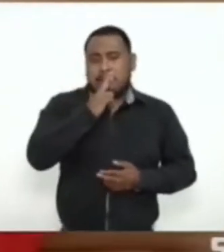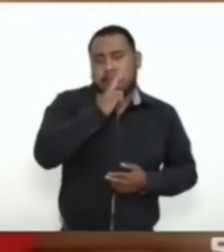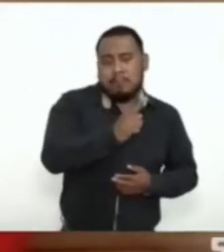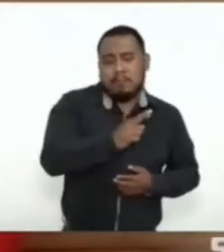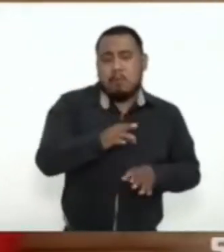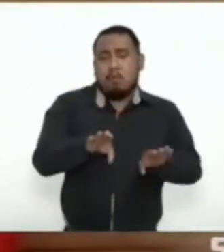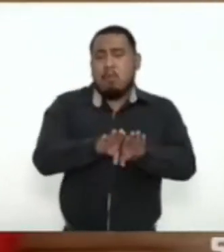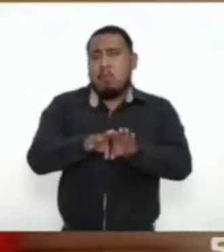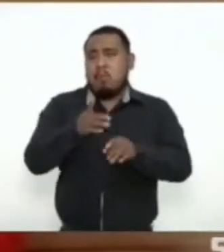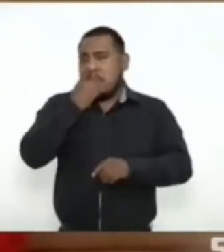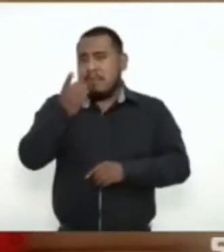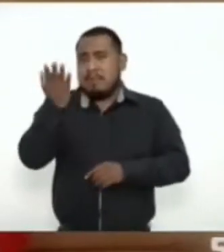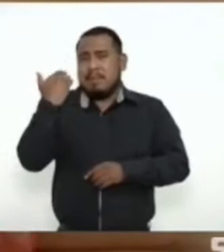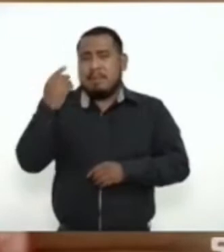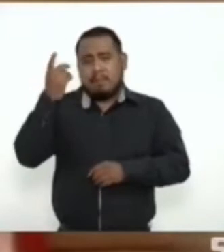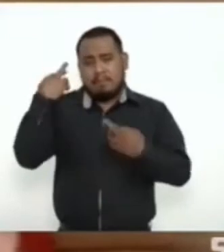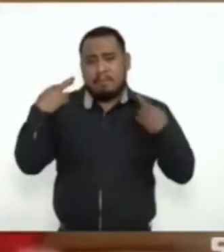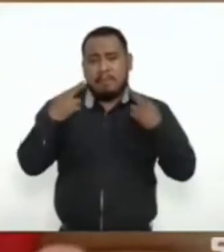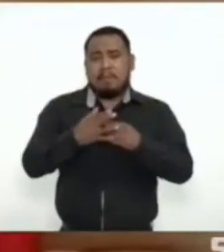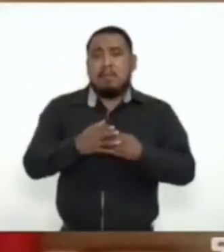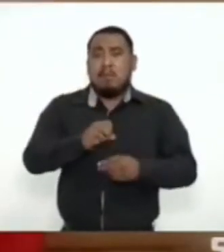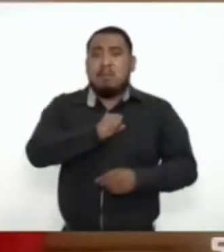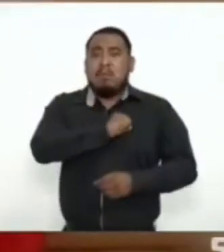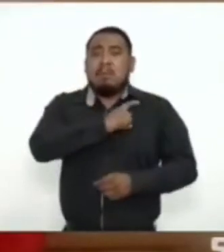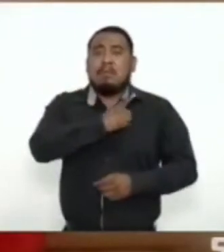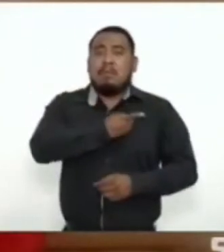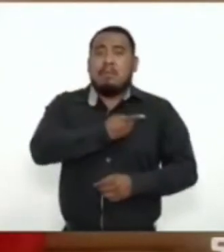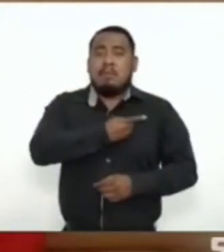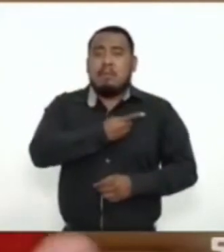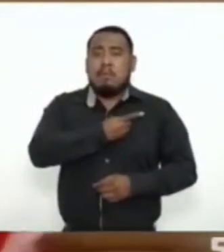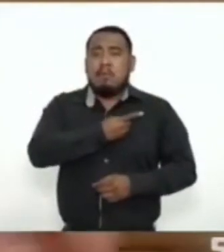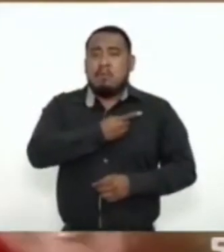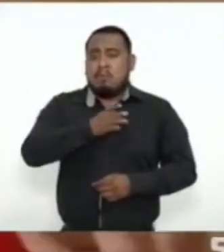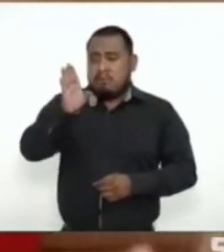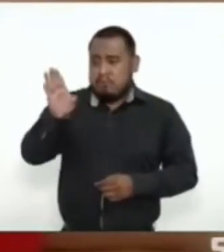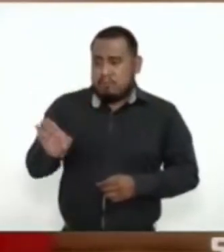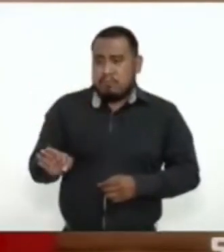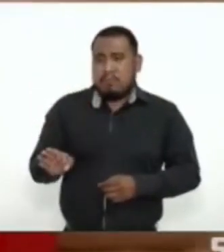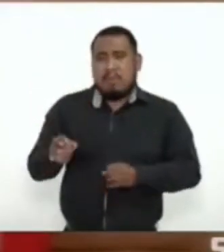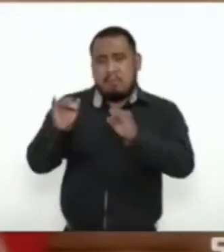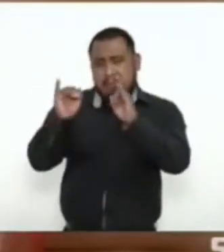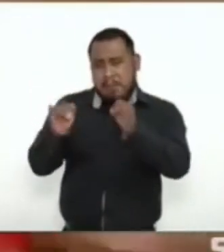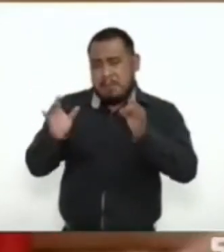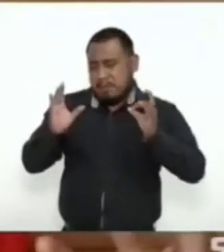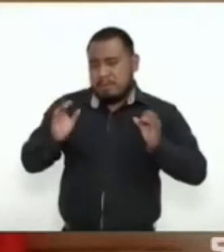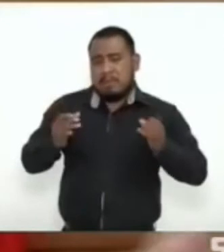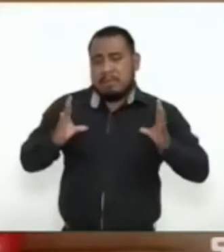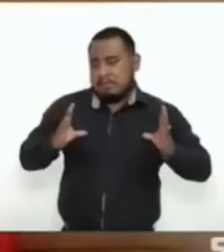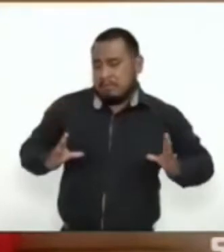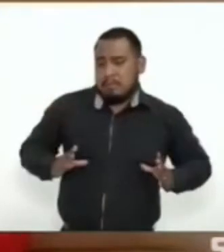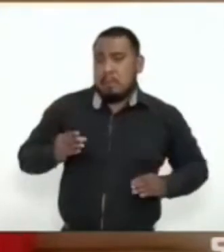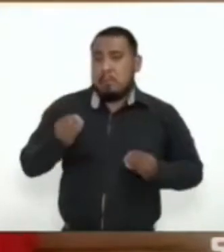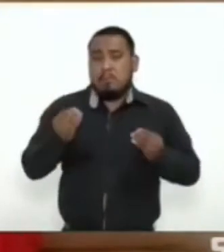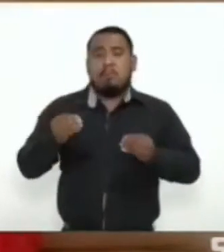el maestro, para de verdad tener una salud integral. Muy probablemente muchos de